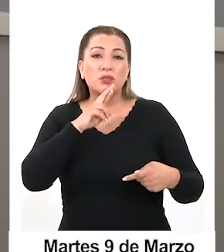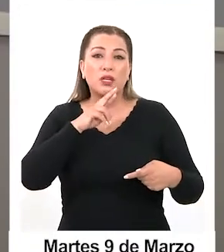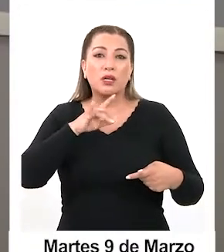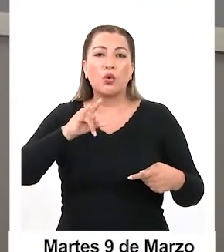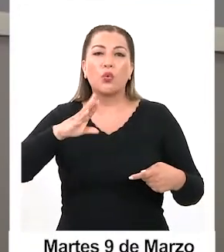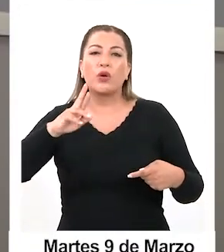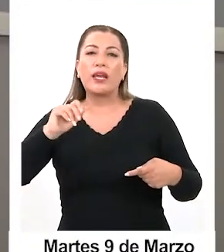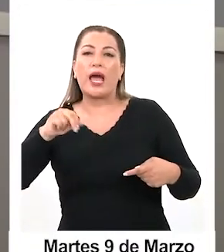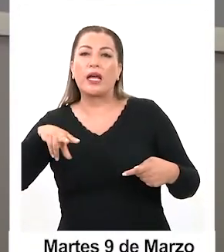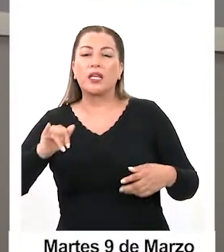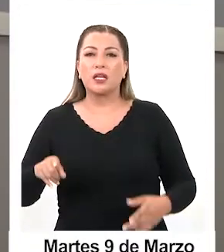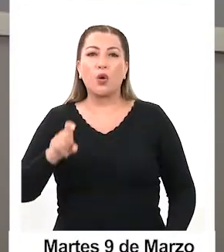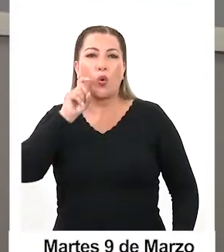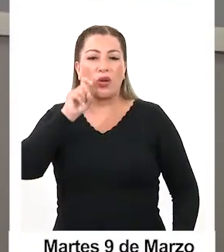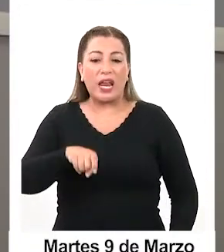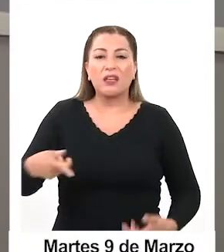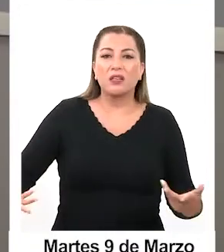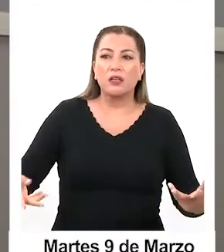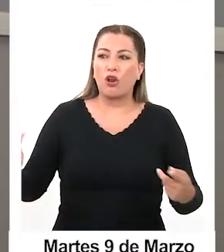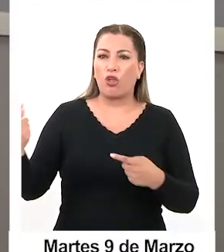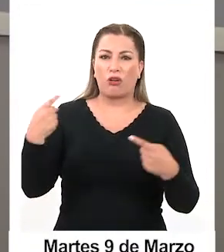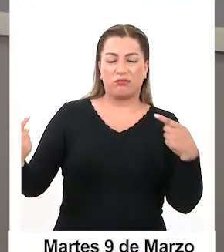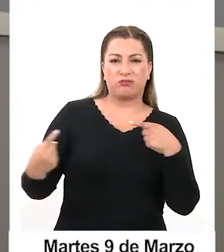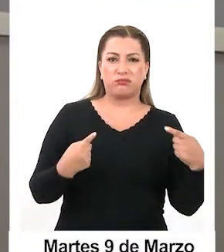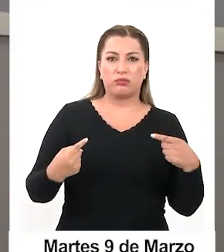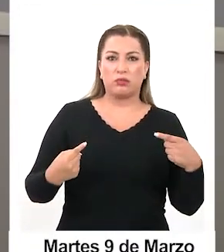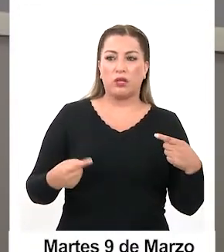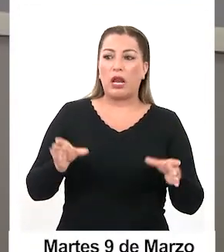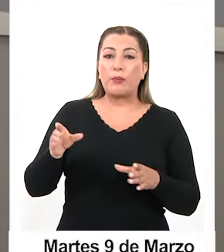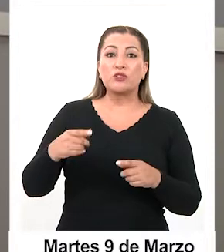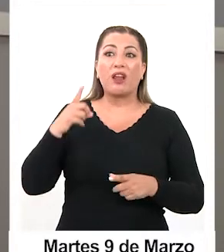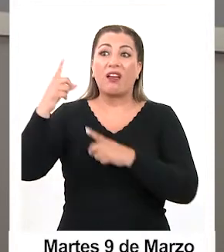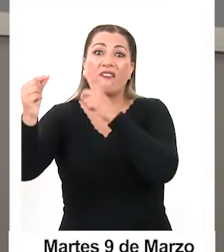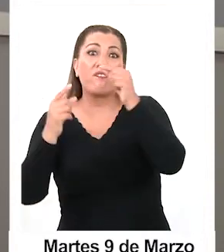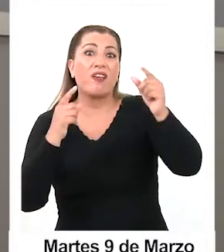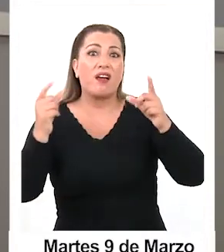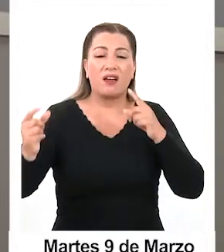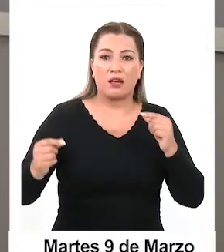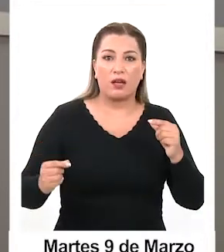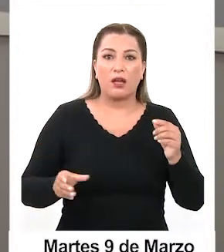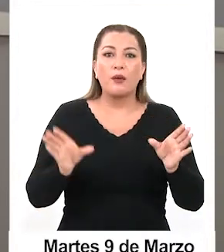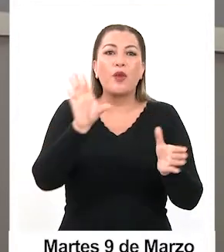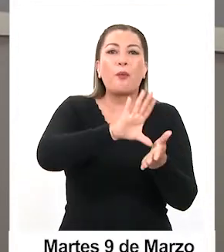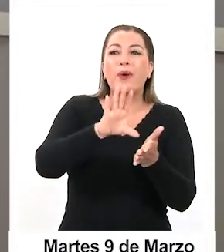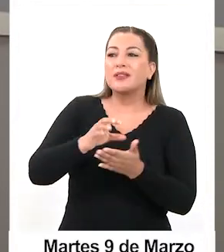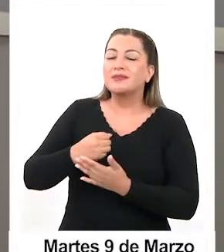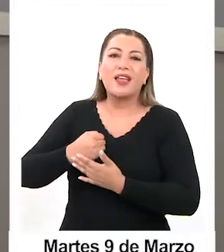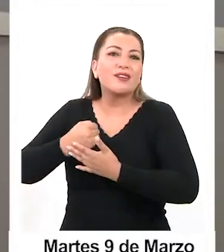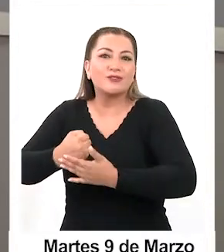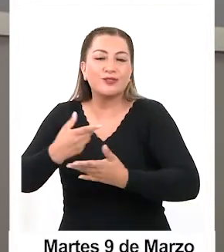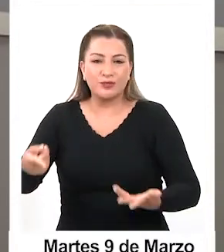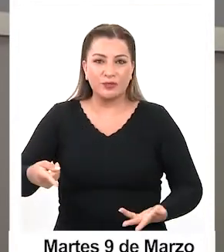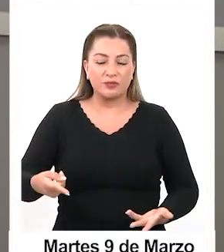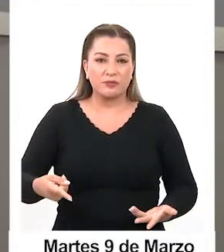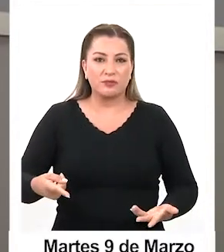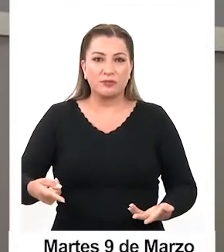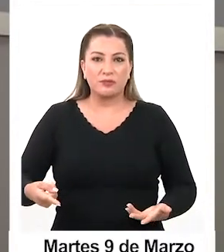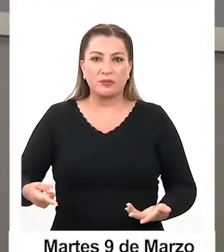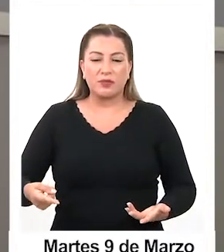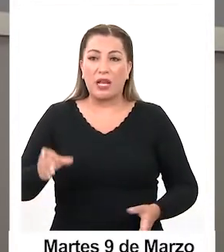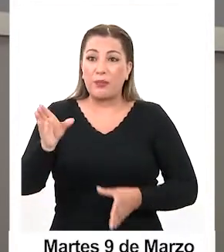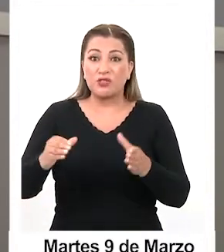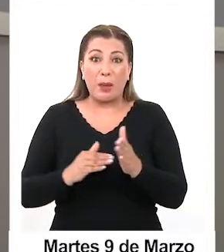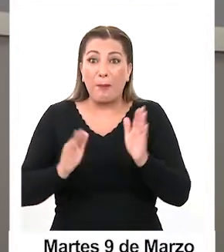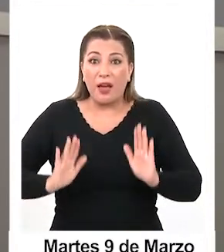desplazados y va a haber gente, y hoy día vemos mucha solidaridad de los países, pero ¿y si no estuviera esa solidaridad? ¿Se pararía el flujo migratorio?